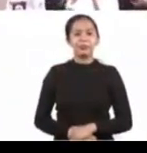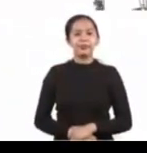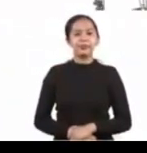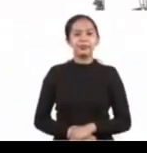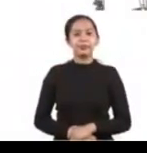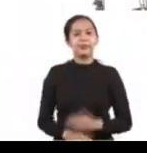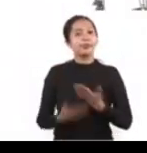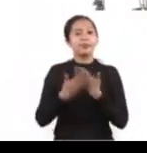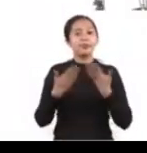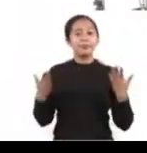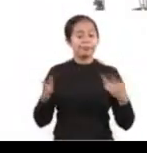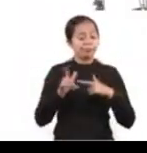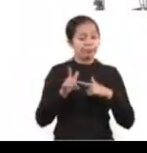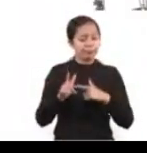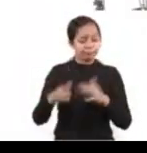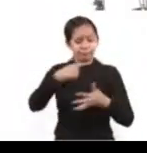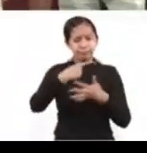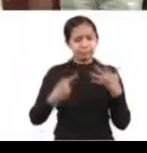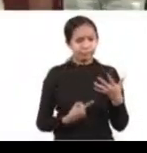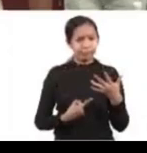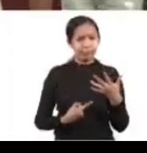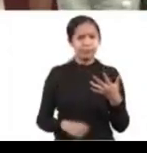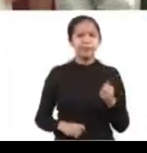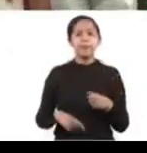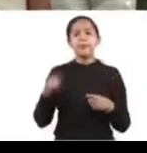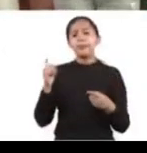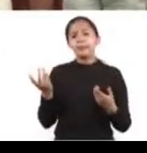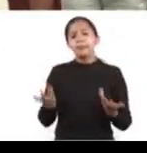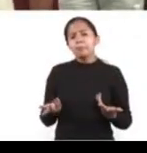Y tenemos a continuación el que fuera